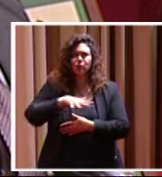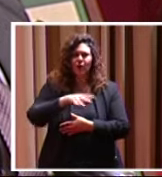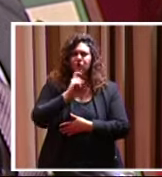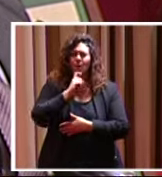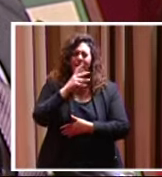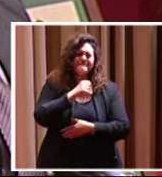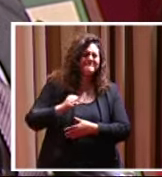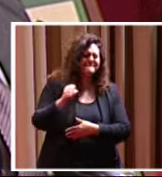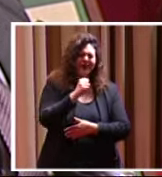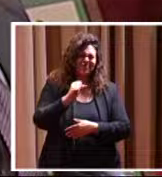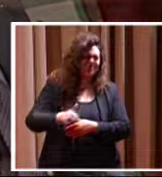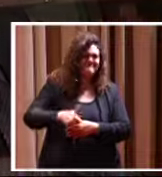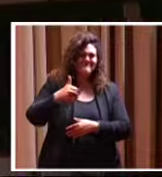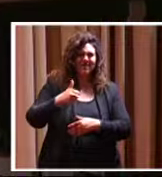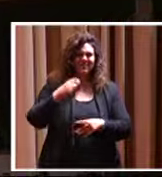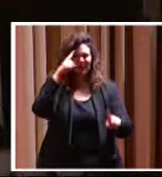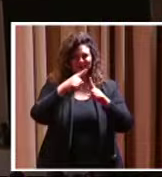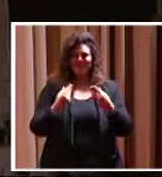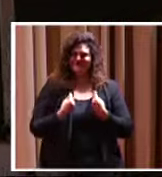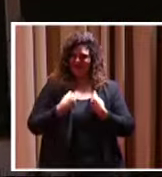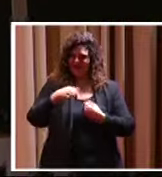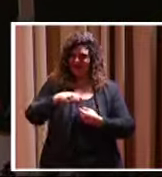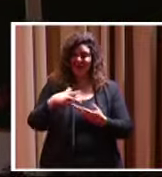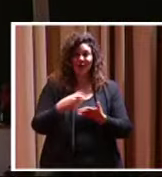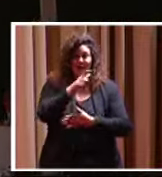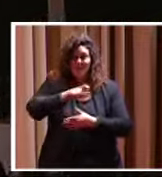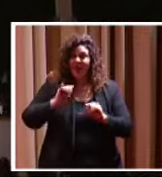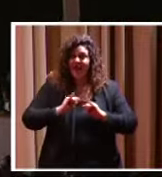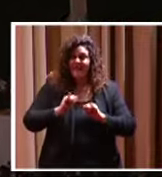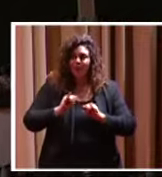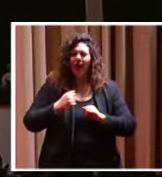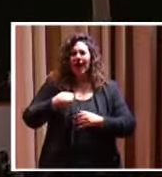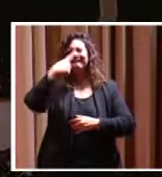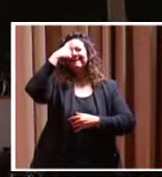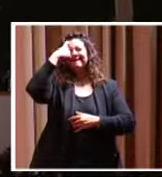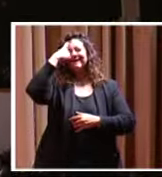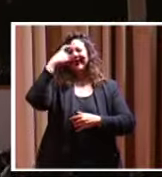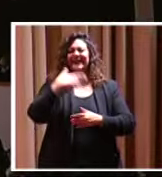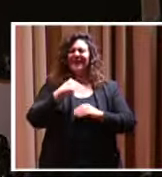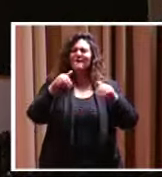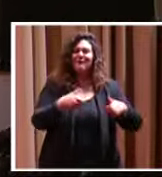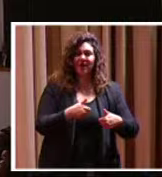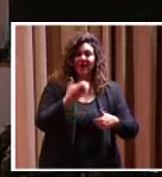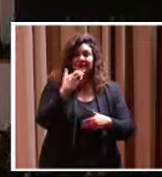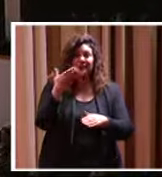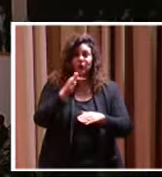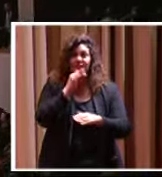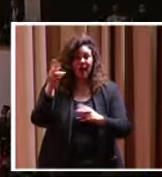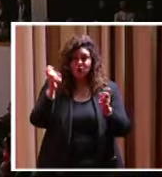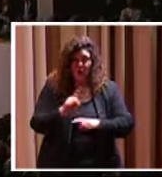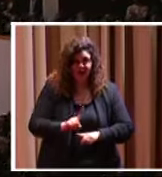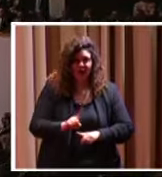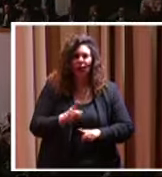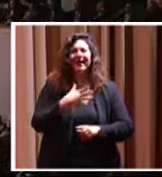más maravilloso donde vivir, al que todos los que la han disfrutado añoren volver y los que aún no han estado ansíen conocer.